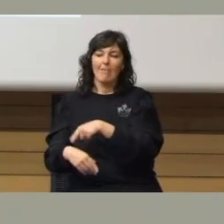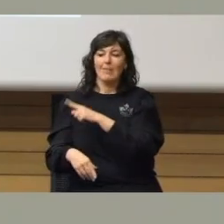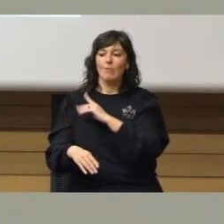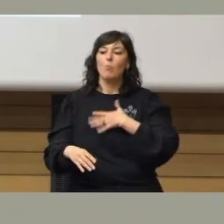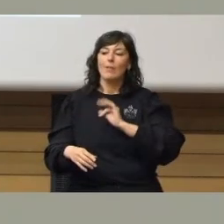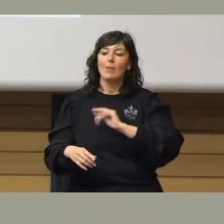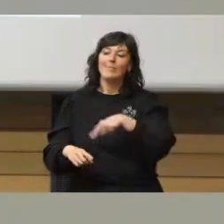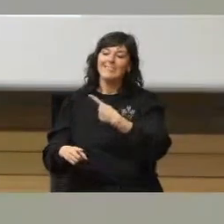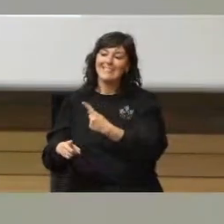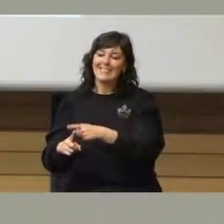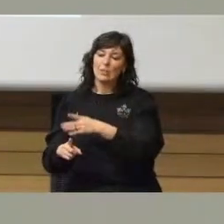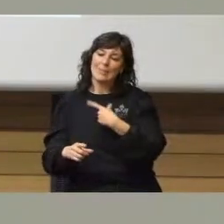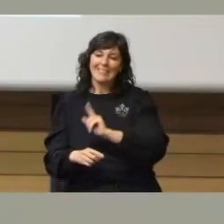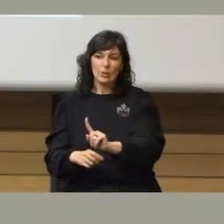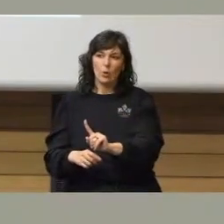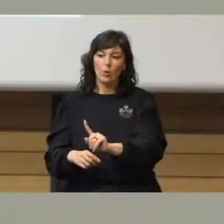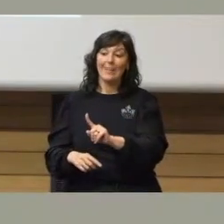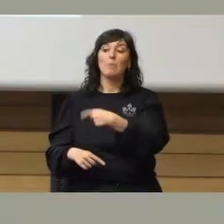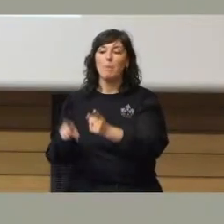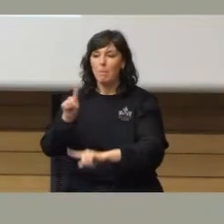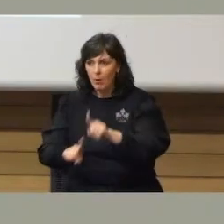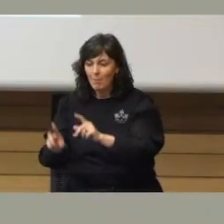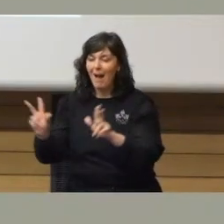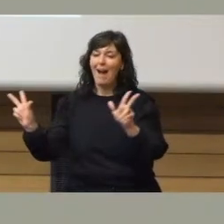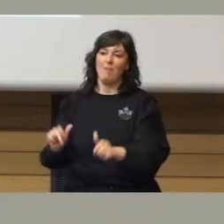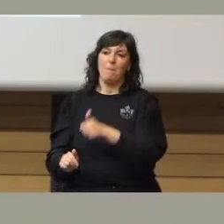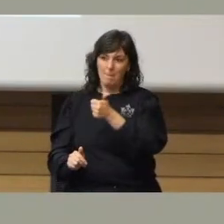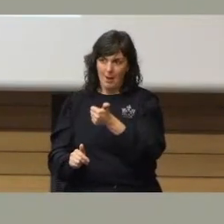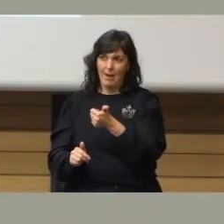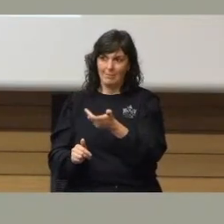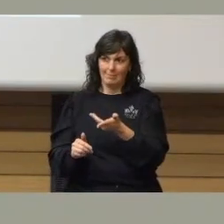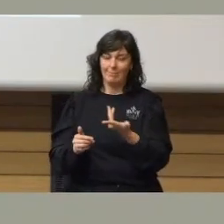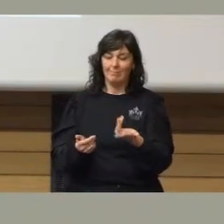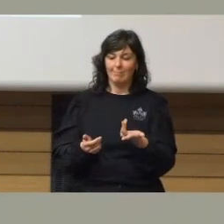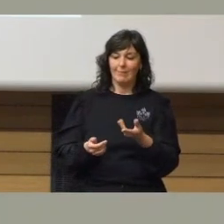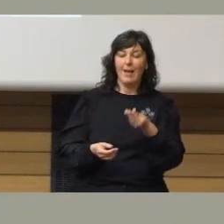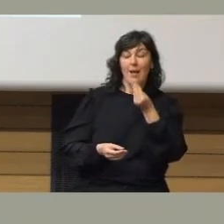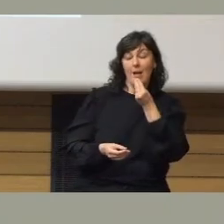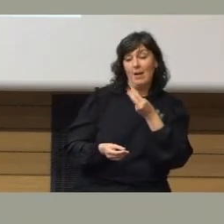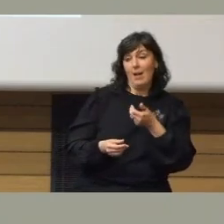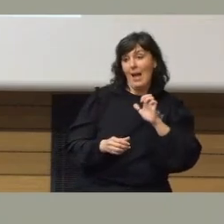Y es mucho más problemático esto que hayas tenido una experiencia con éxtasis.